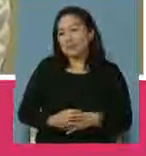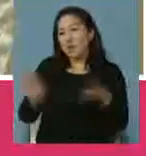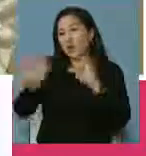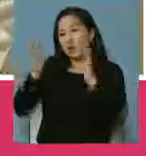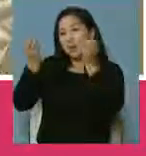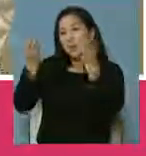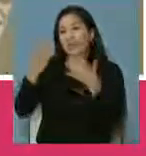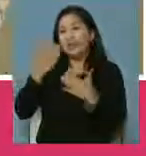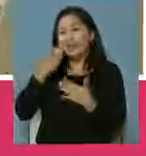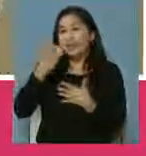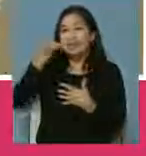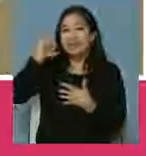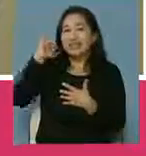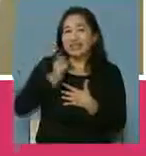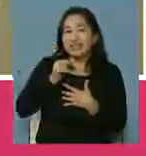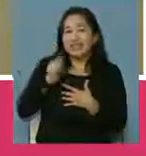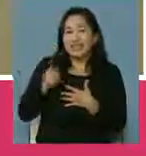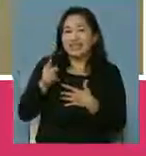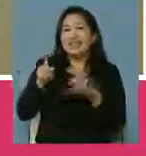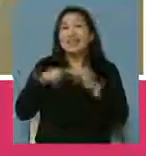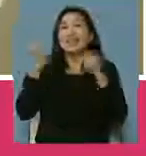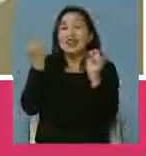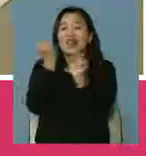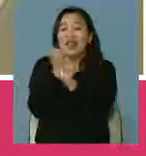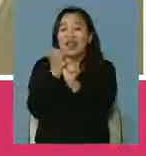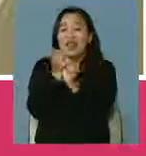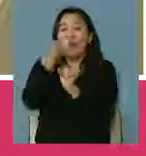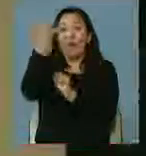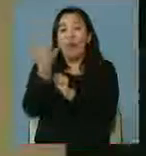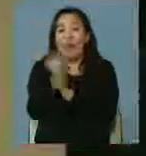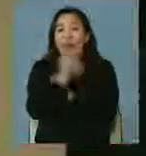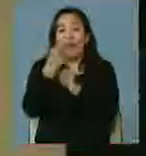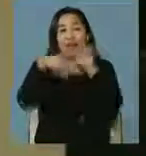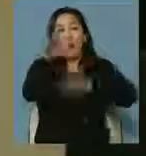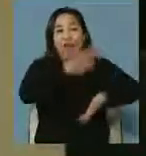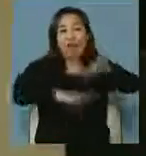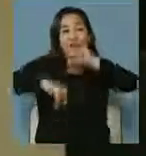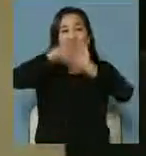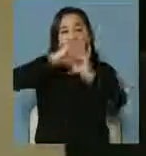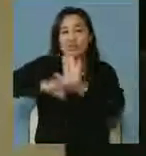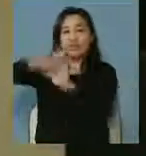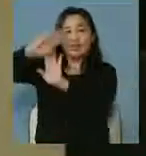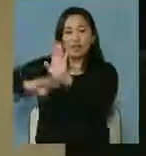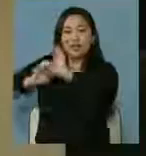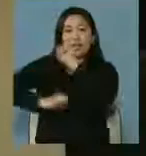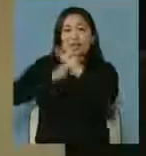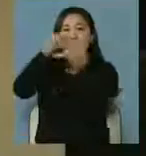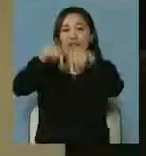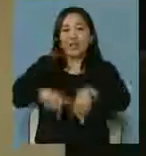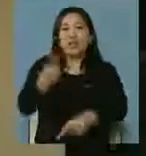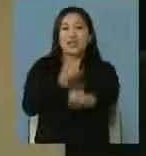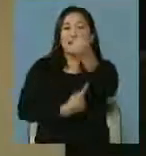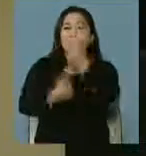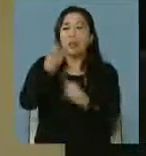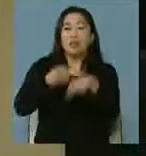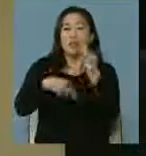Buenas tardes, Mariana, y efectivamente dentro de las actividades existe en este calendario una de ellas que hasta ahora no ha tenido